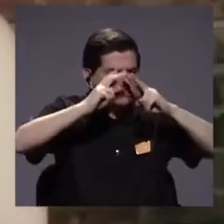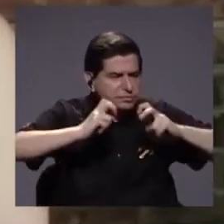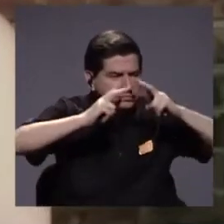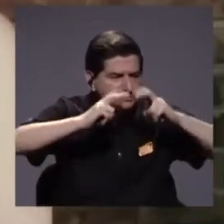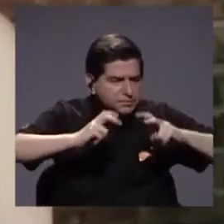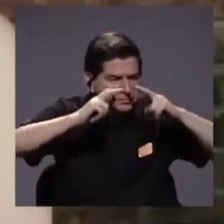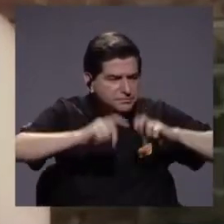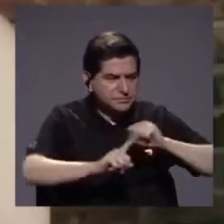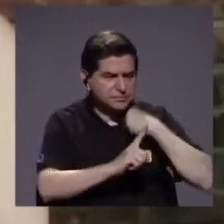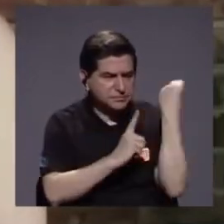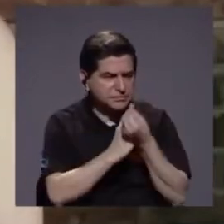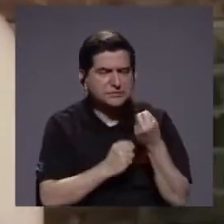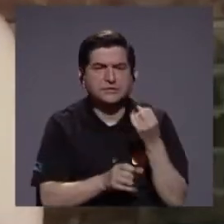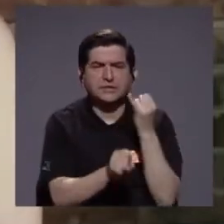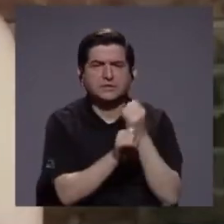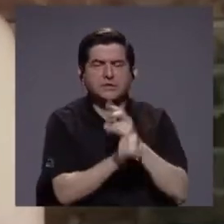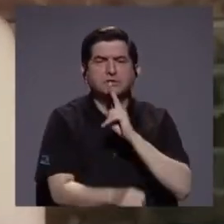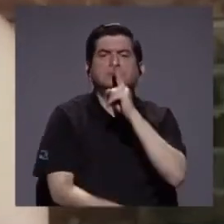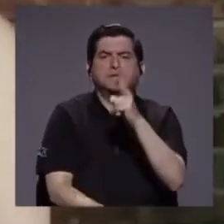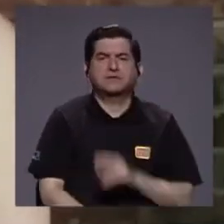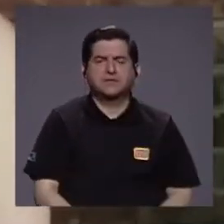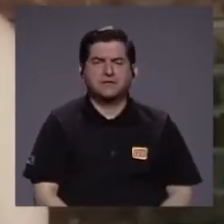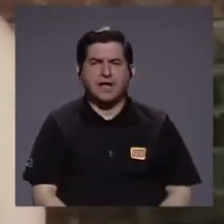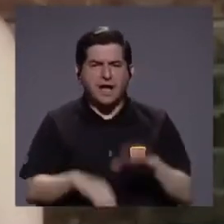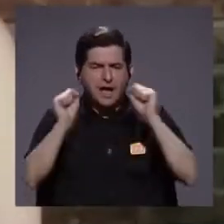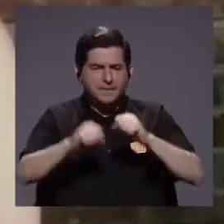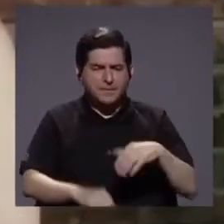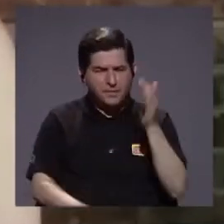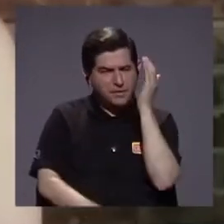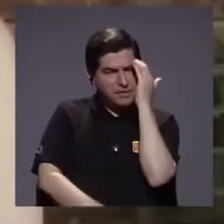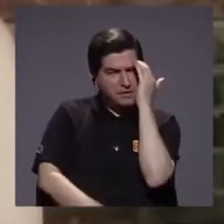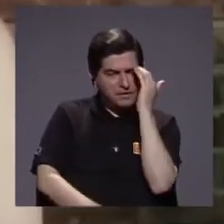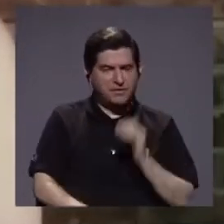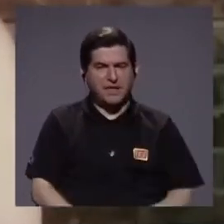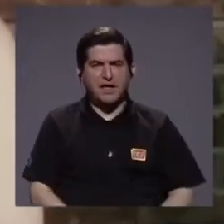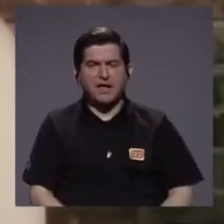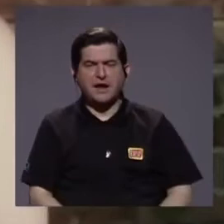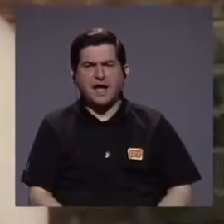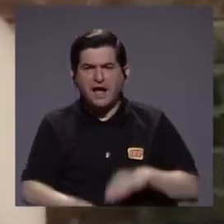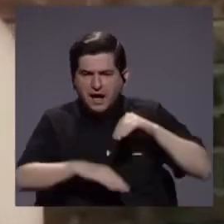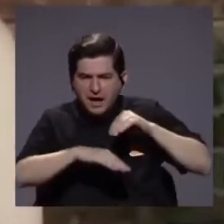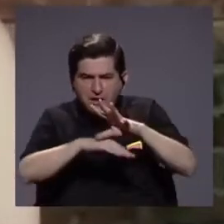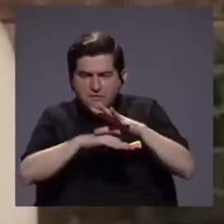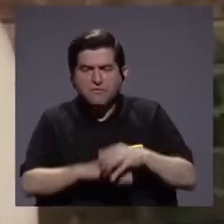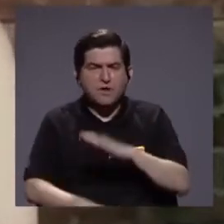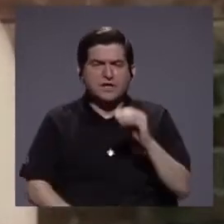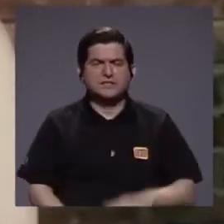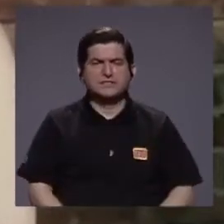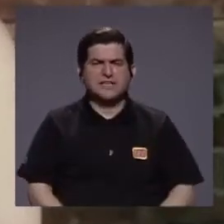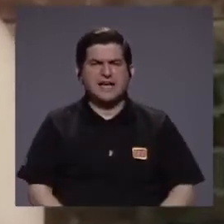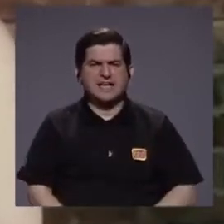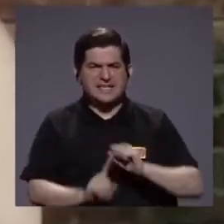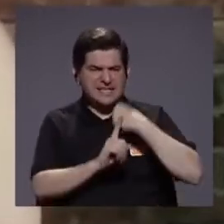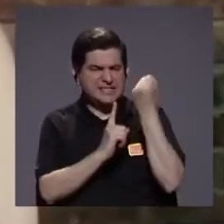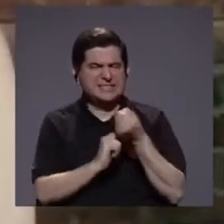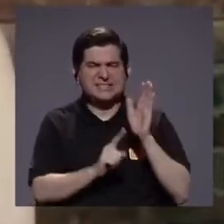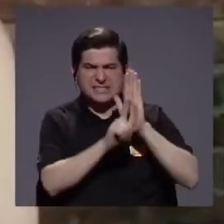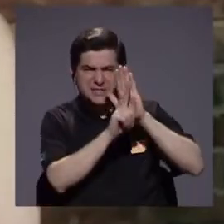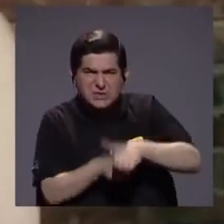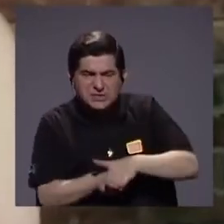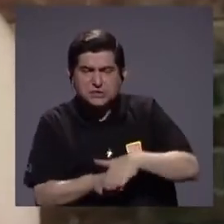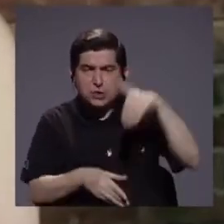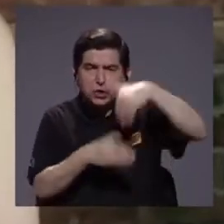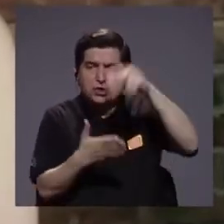de la situación institucional real que permita dimensionar y evidenciar el peso y la situación del acoso en nuestra